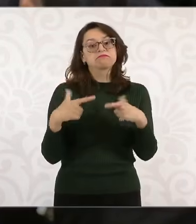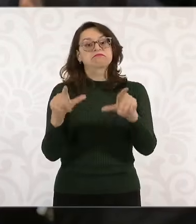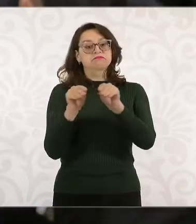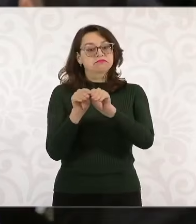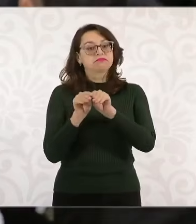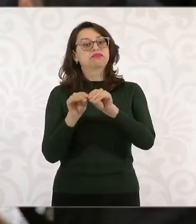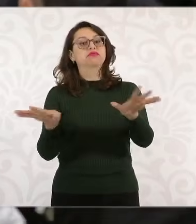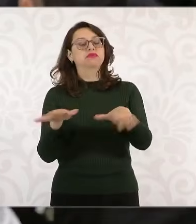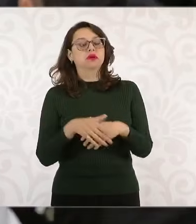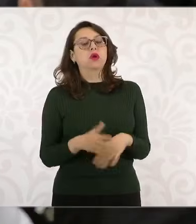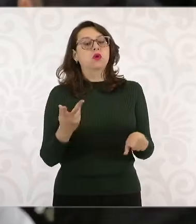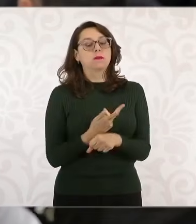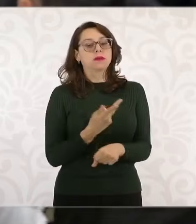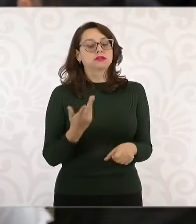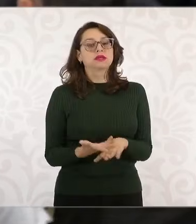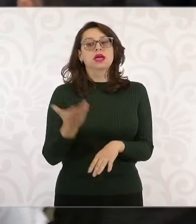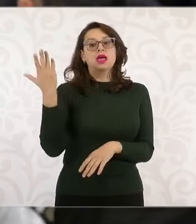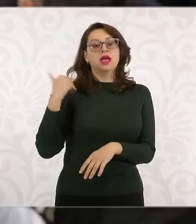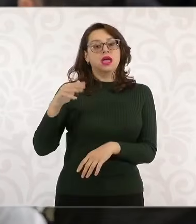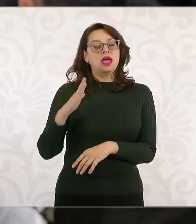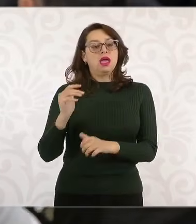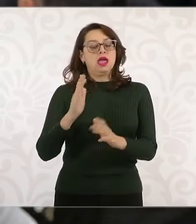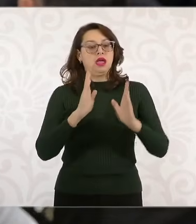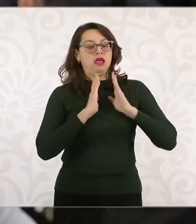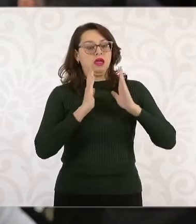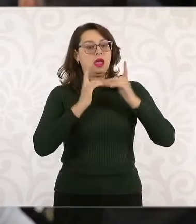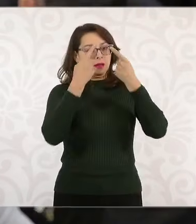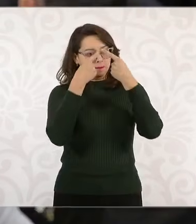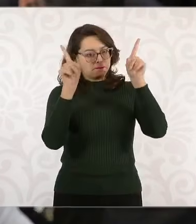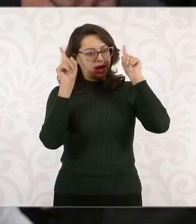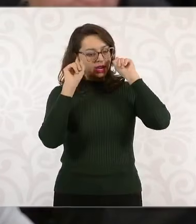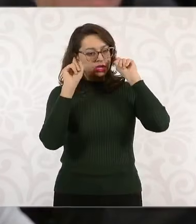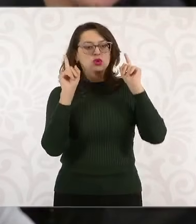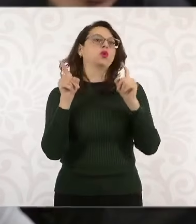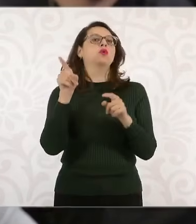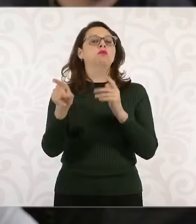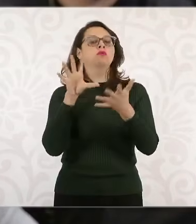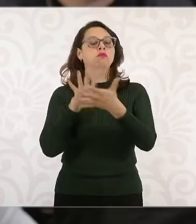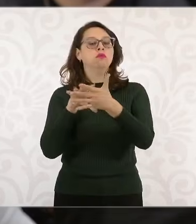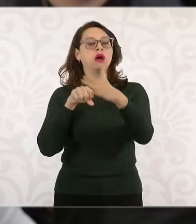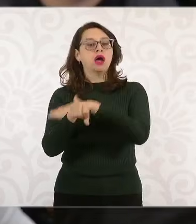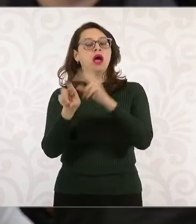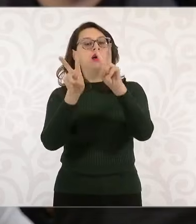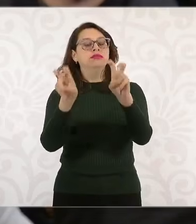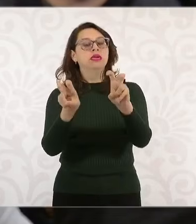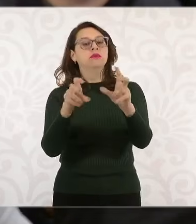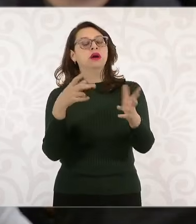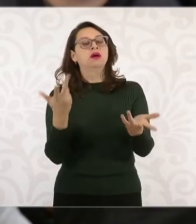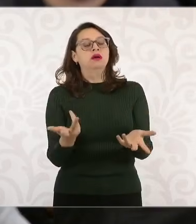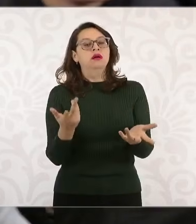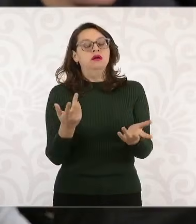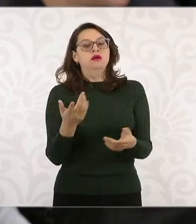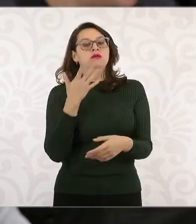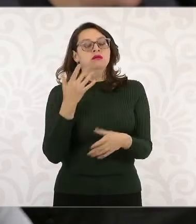envió el vicealmirante Manuel Roberto Farías. Él es el marino que está detenido en todo este tema del huachicoleo fiscal. Y